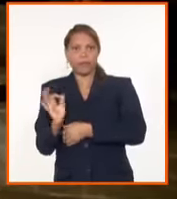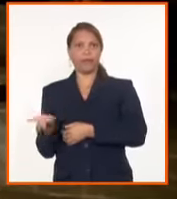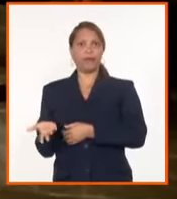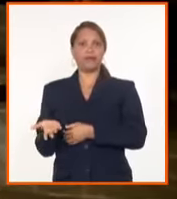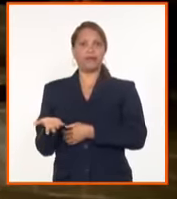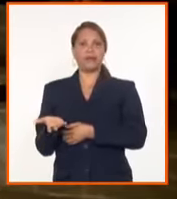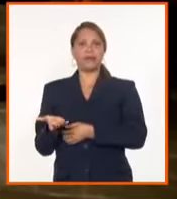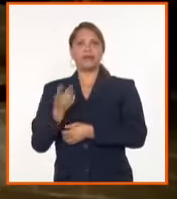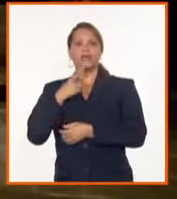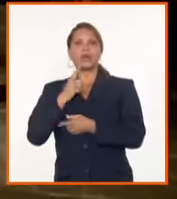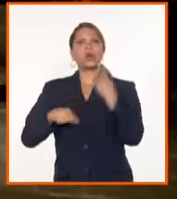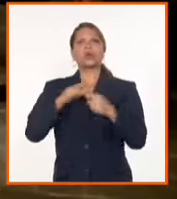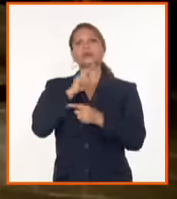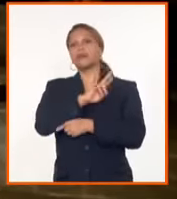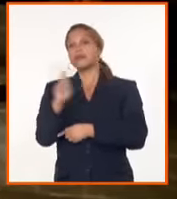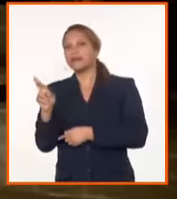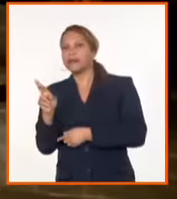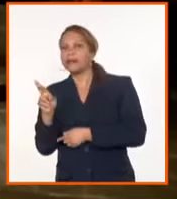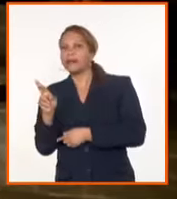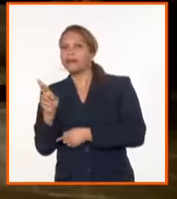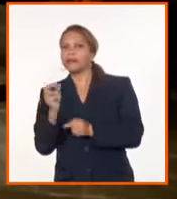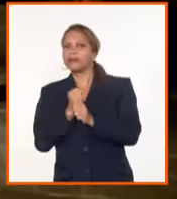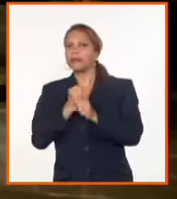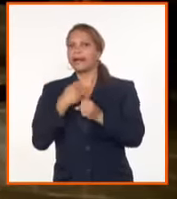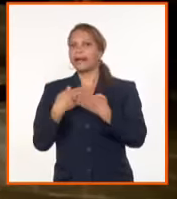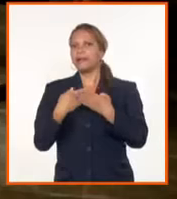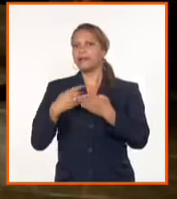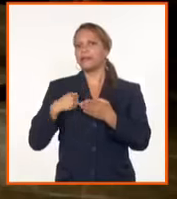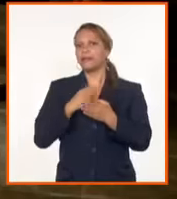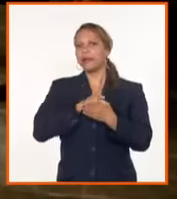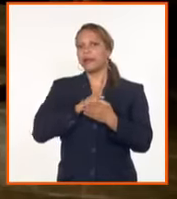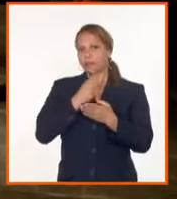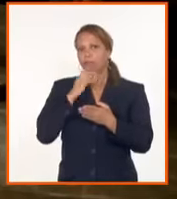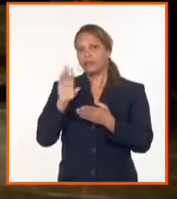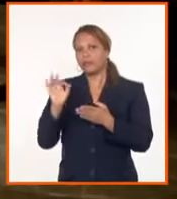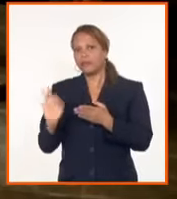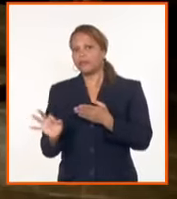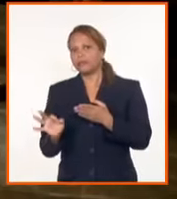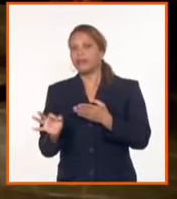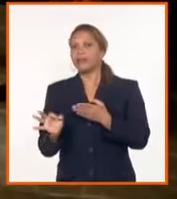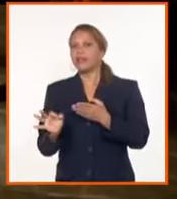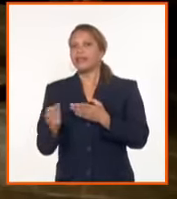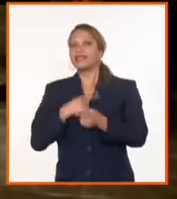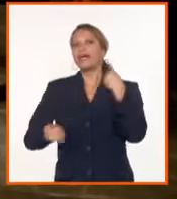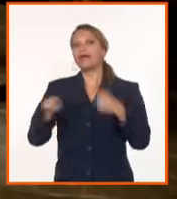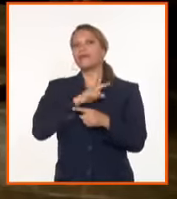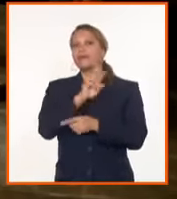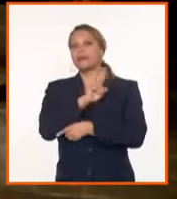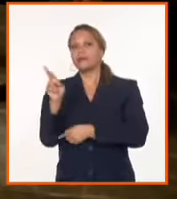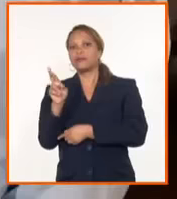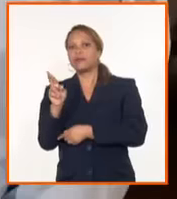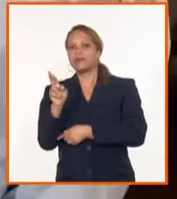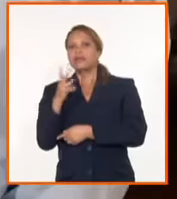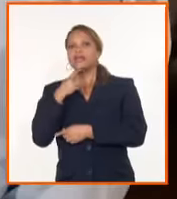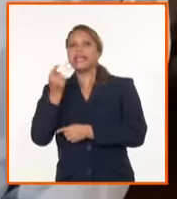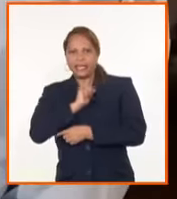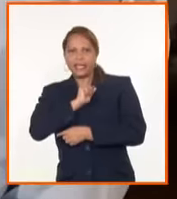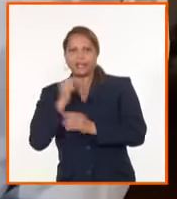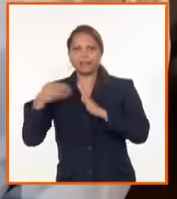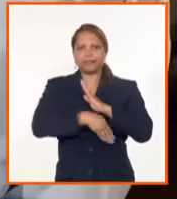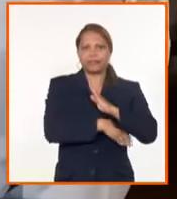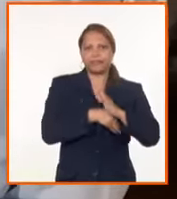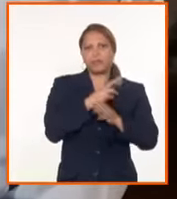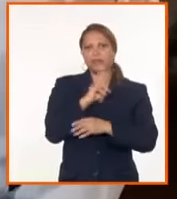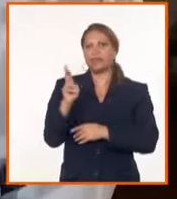Son contrarrevolucionarios. Podemos decir que son contrarrevolucionarios. Están en contra de la revolución, quieren derrumbar a la revolución.